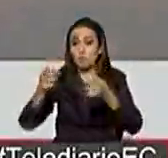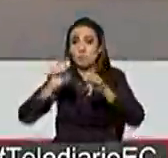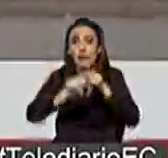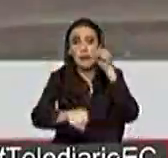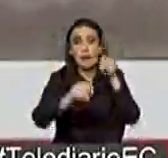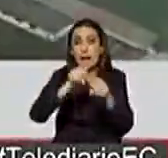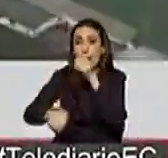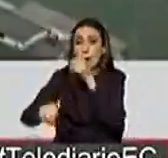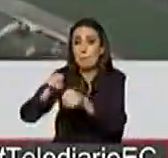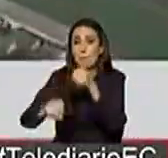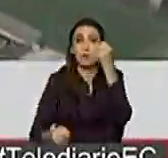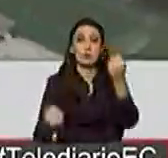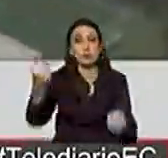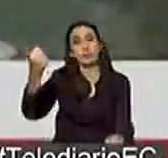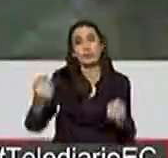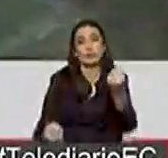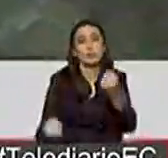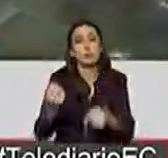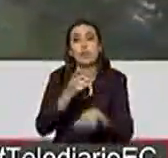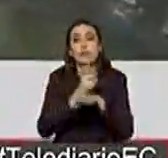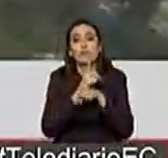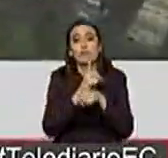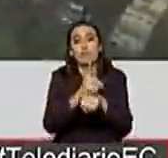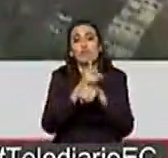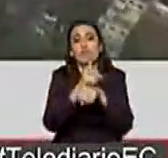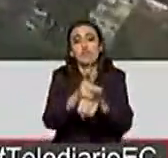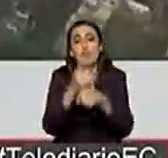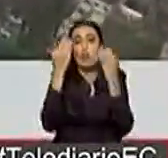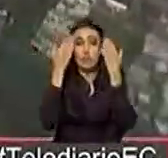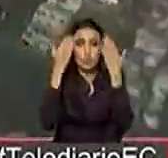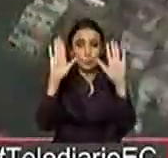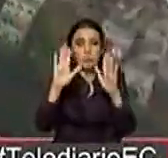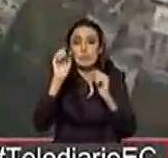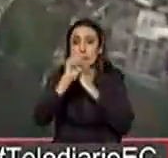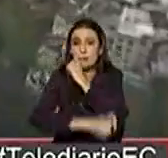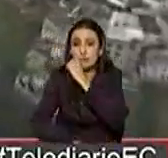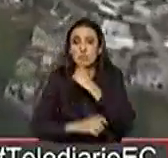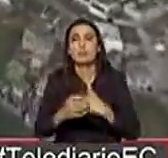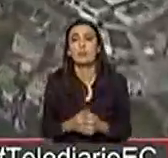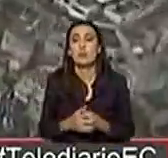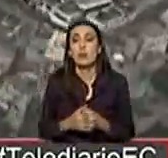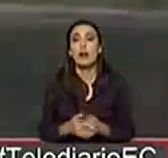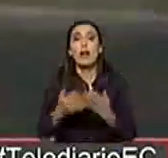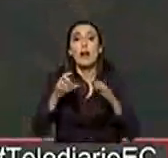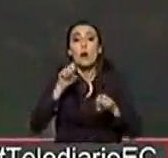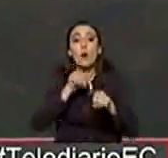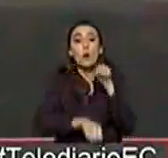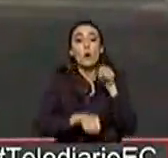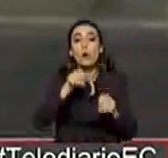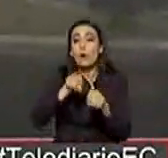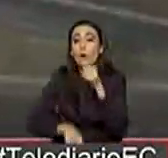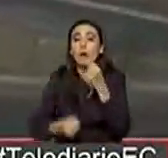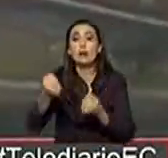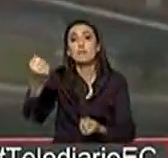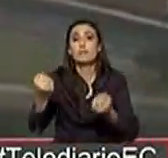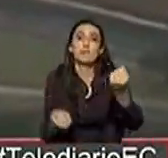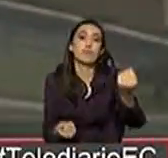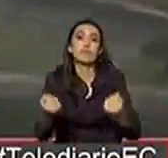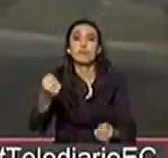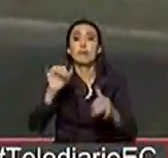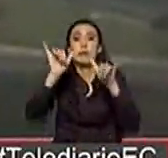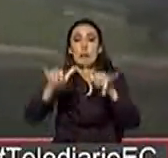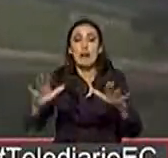daños en camiones y tanquetas del ejército nacional en cuanto a la reparación de los daños se conoce que los vehículos se encuentran